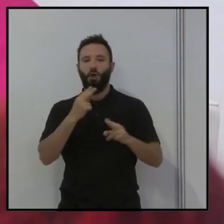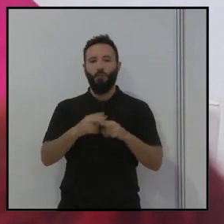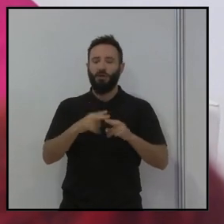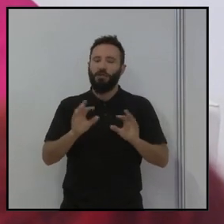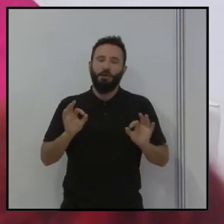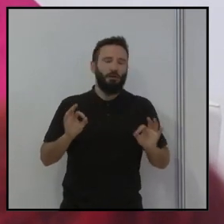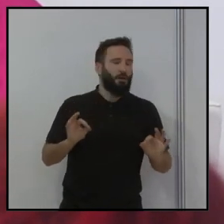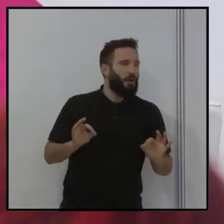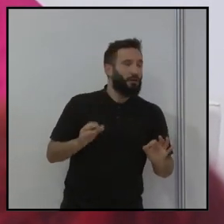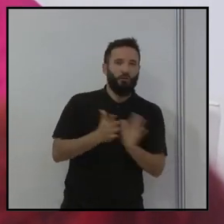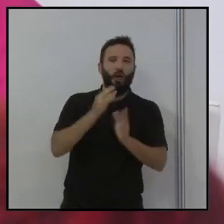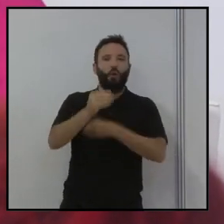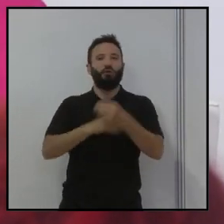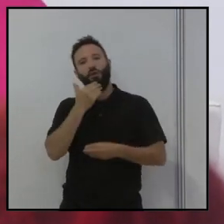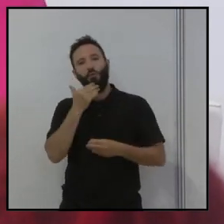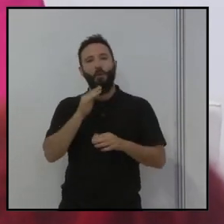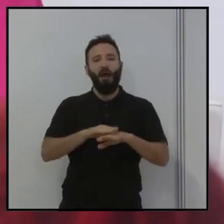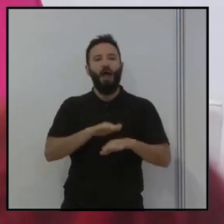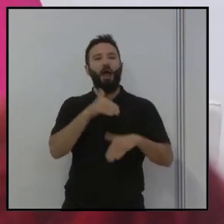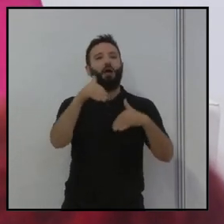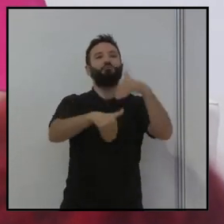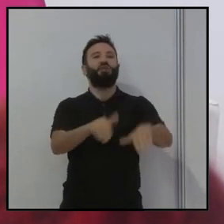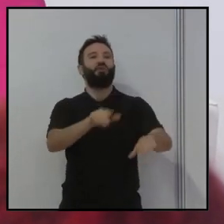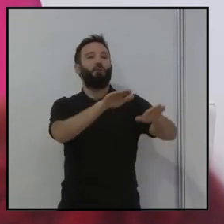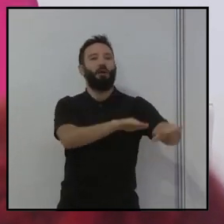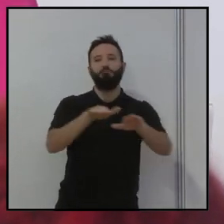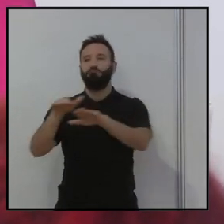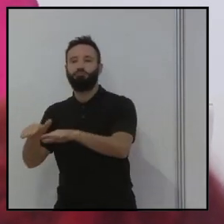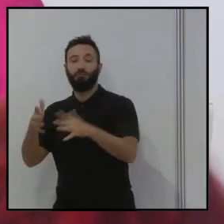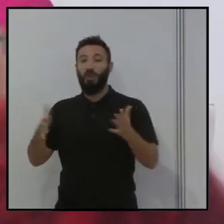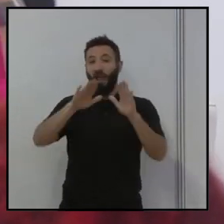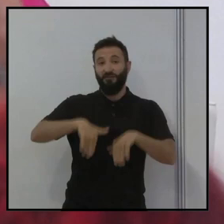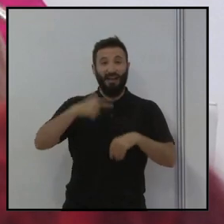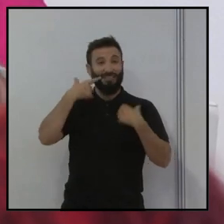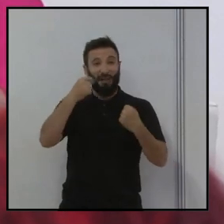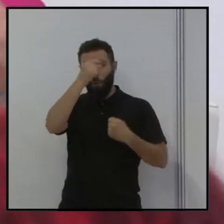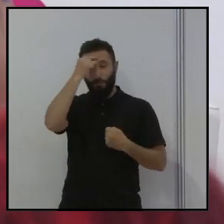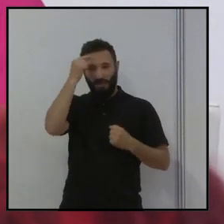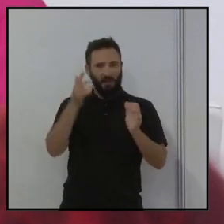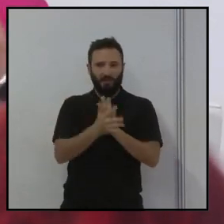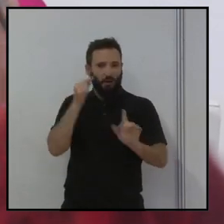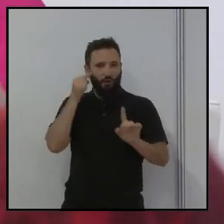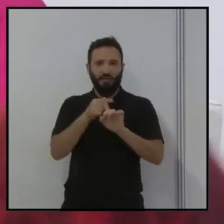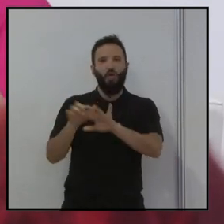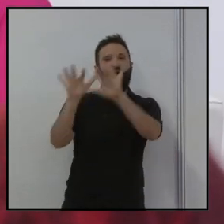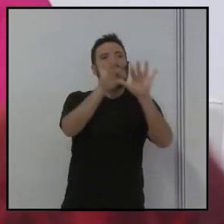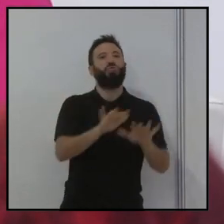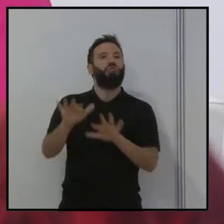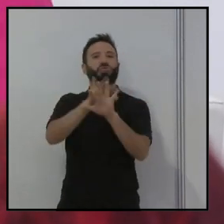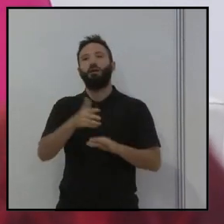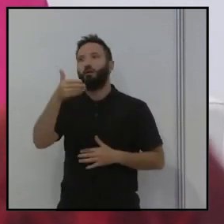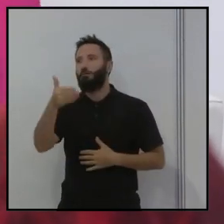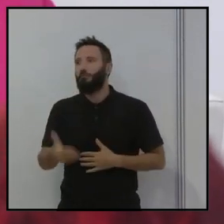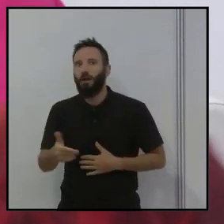lo utilizan de manera partidista. Entonces, en vez de tomar el tema de la salud mental, que es un tema apartidista, básico, esencial, pues